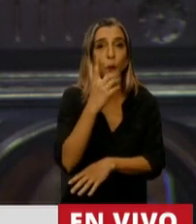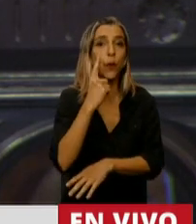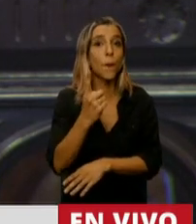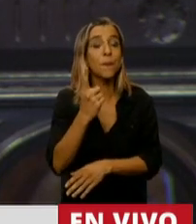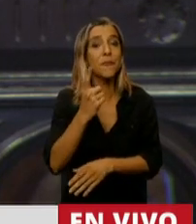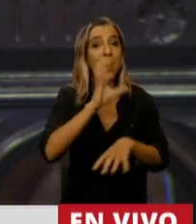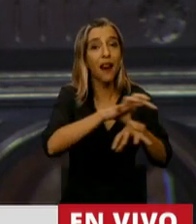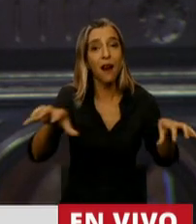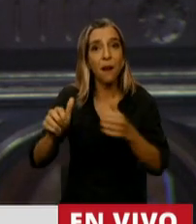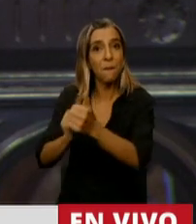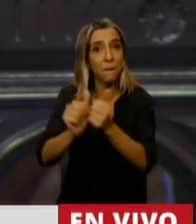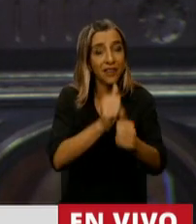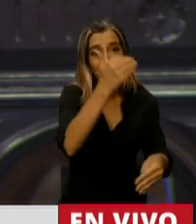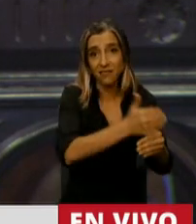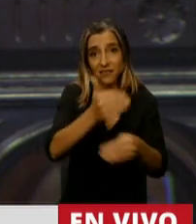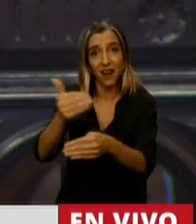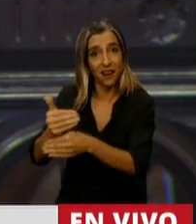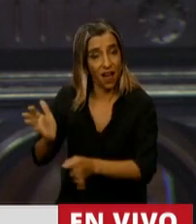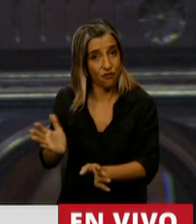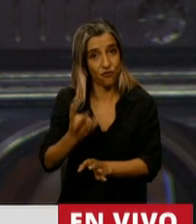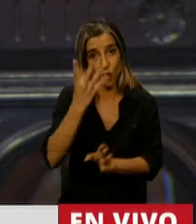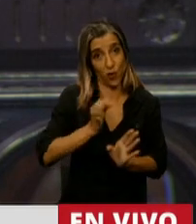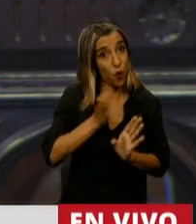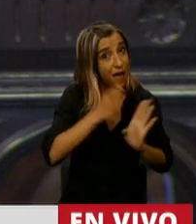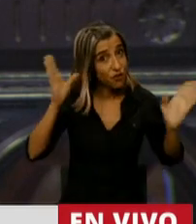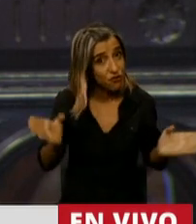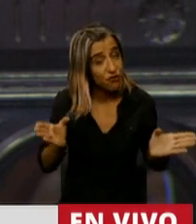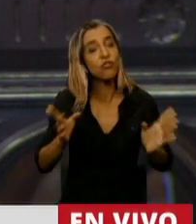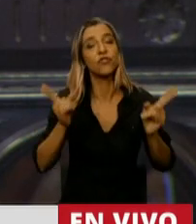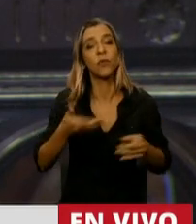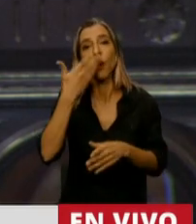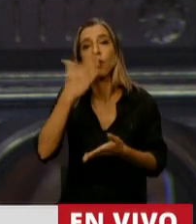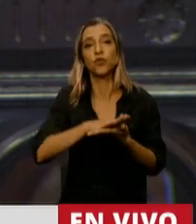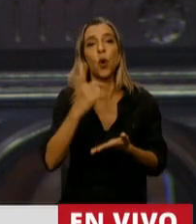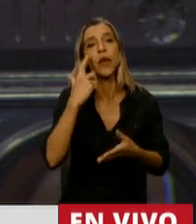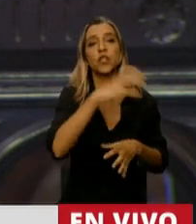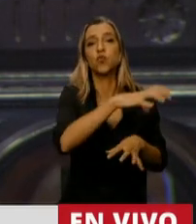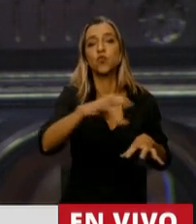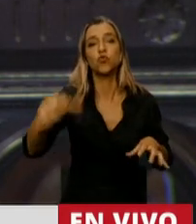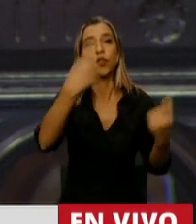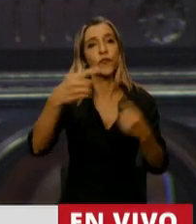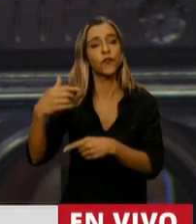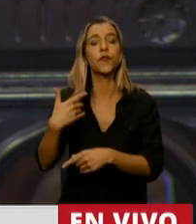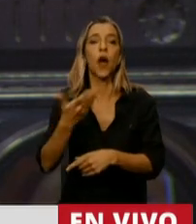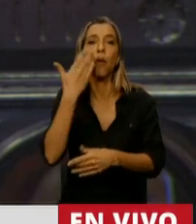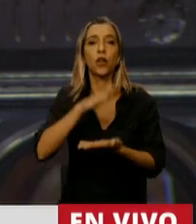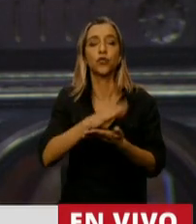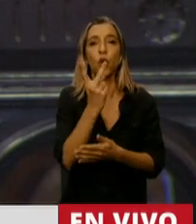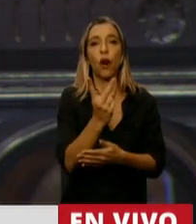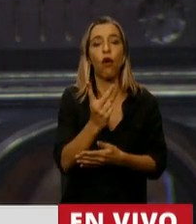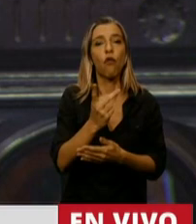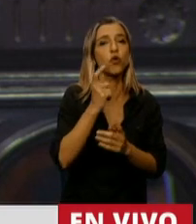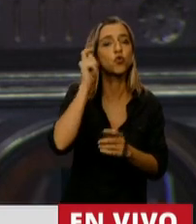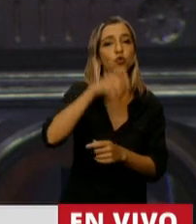en 4 años. Hablan de institucionalidad. También una diputada muy preocupada, nombraron 2 jueces de la